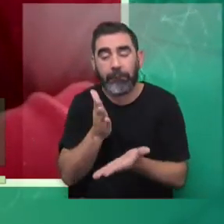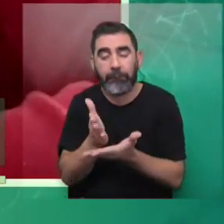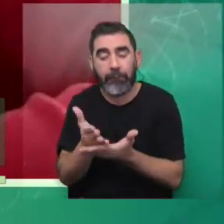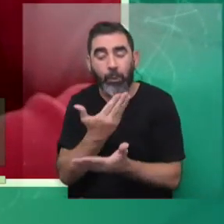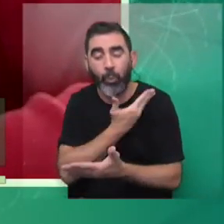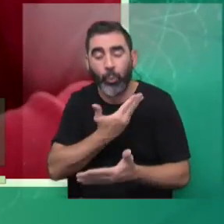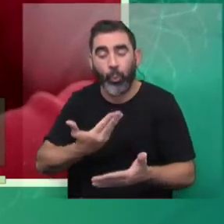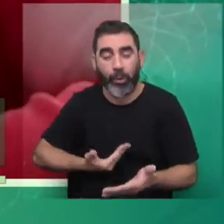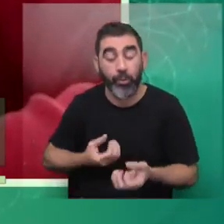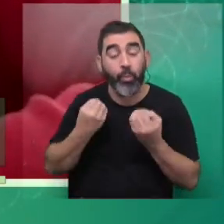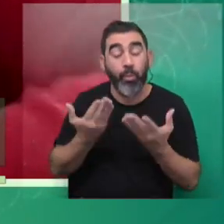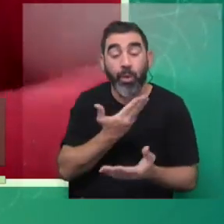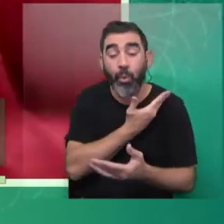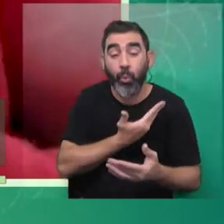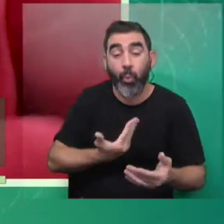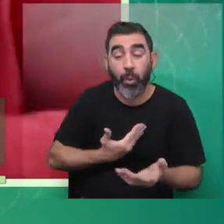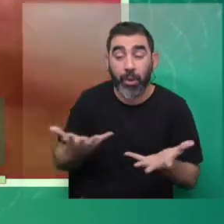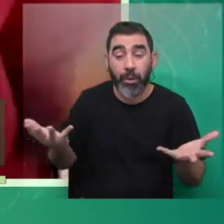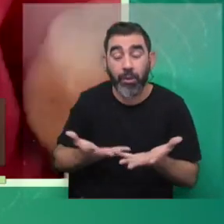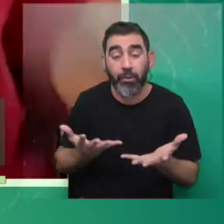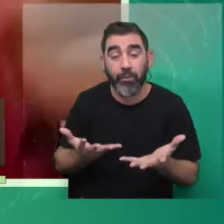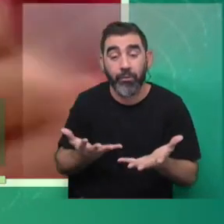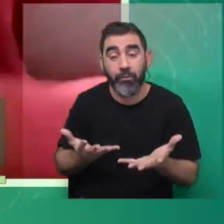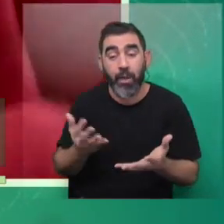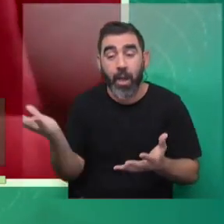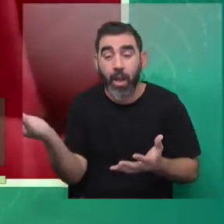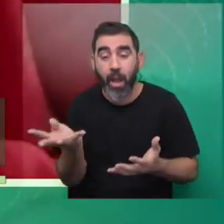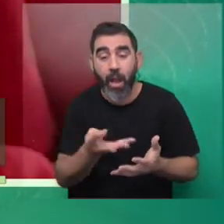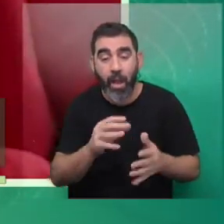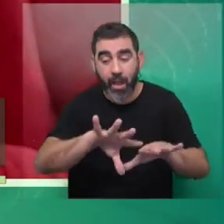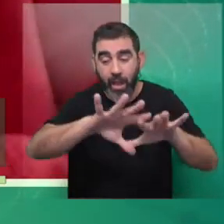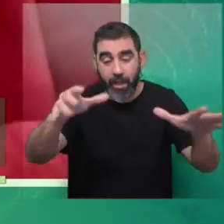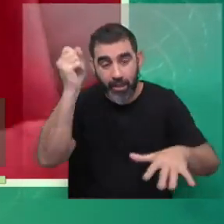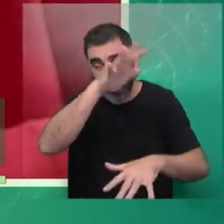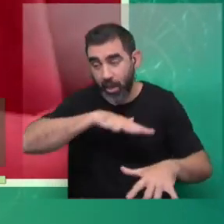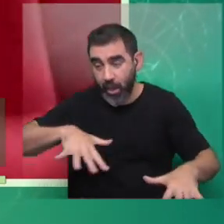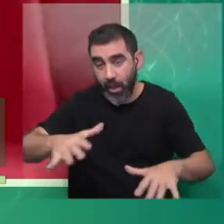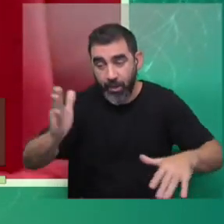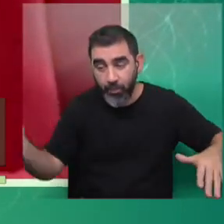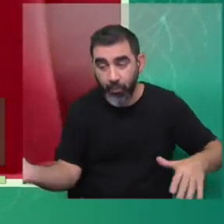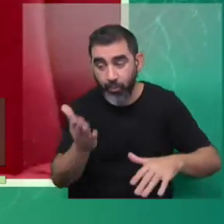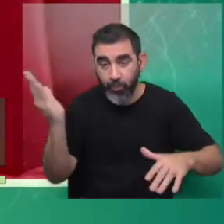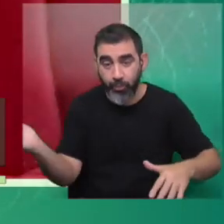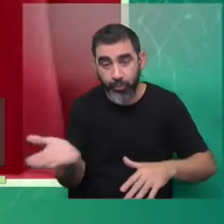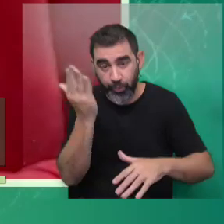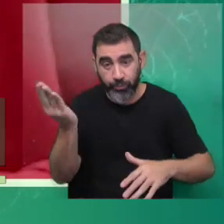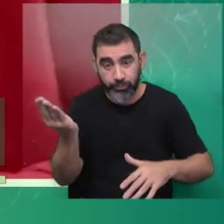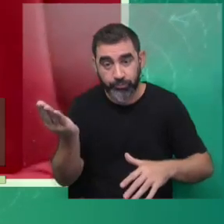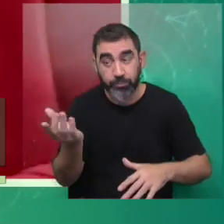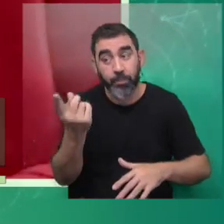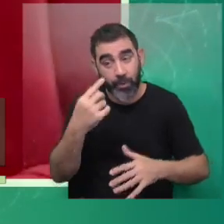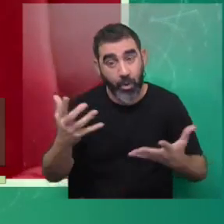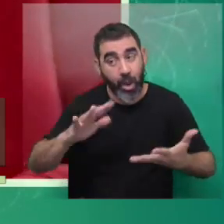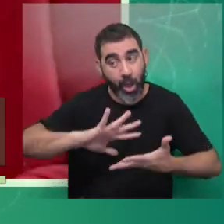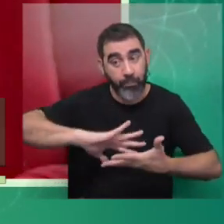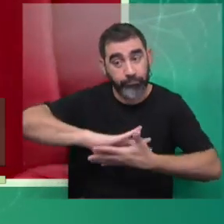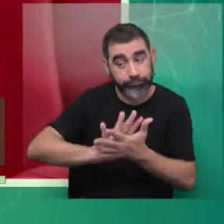los patrones hasta ahora están están poniendo la caña que tenían tirada en el campo hace el Ingenio pero ahora